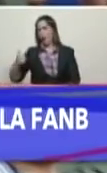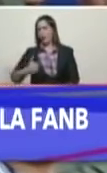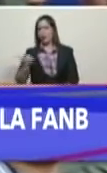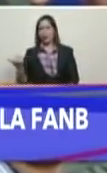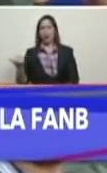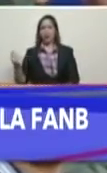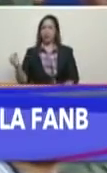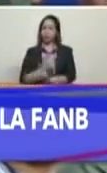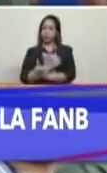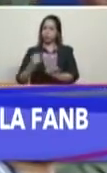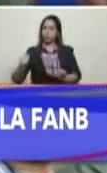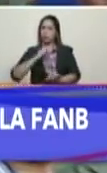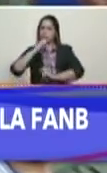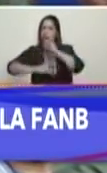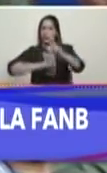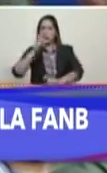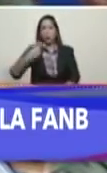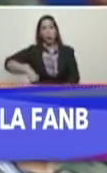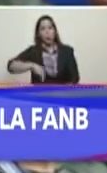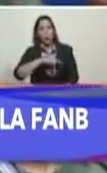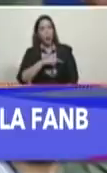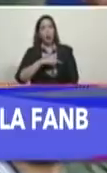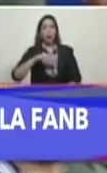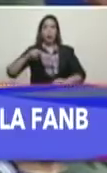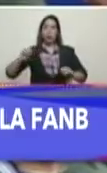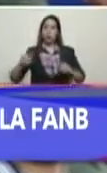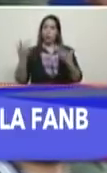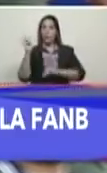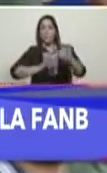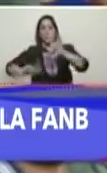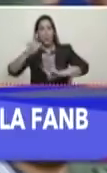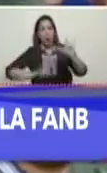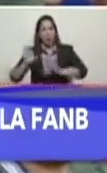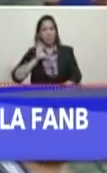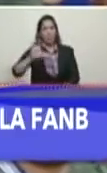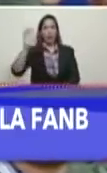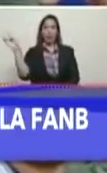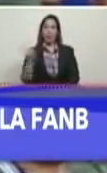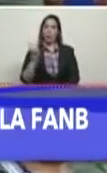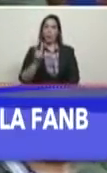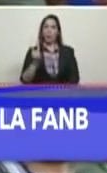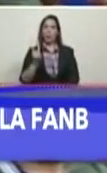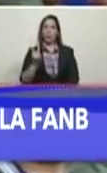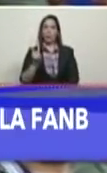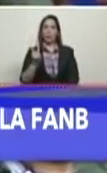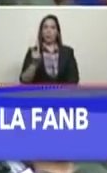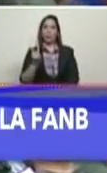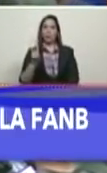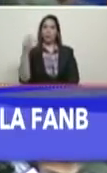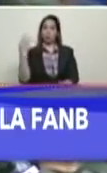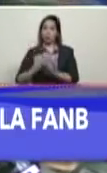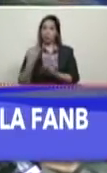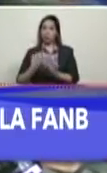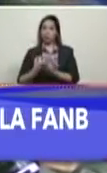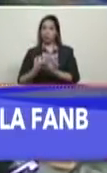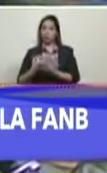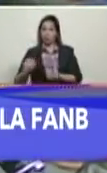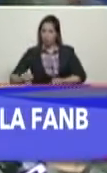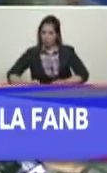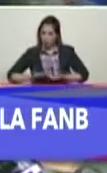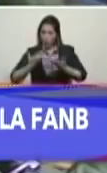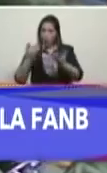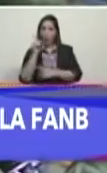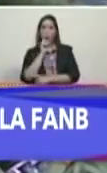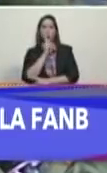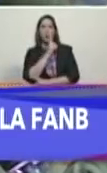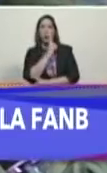provocación a nuestra sagrada y amada patria venezolana. Así que les entrego a nombre